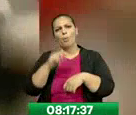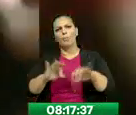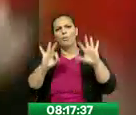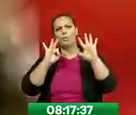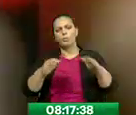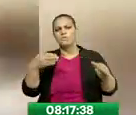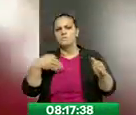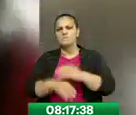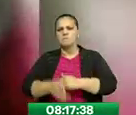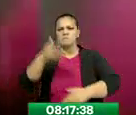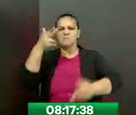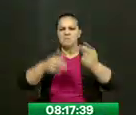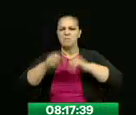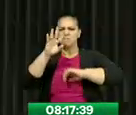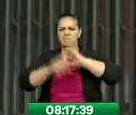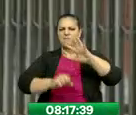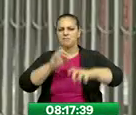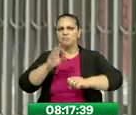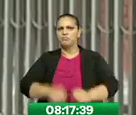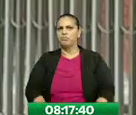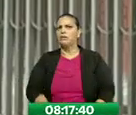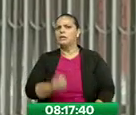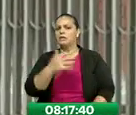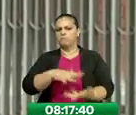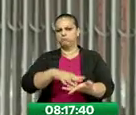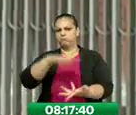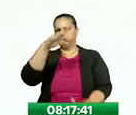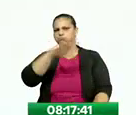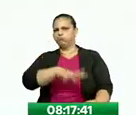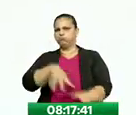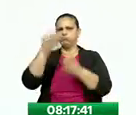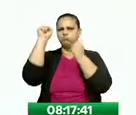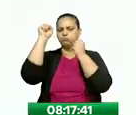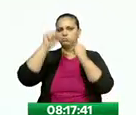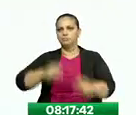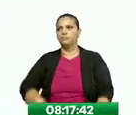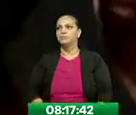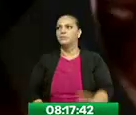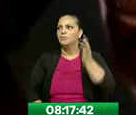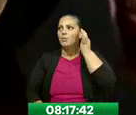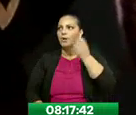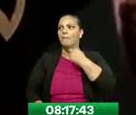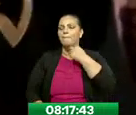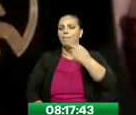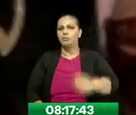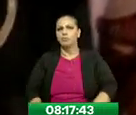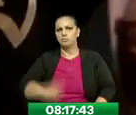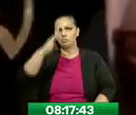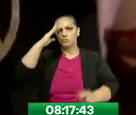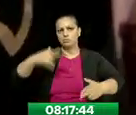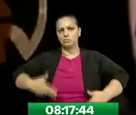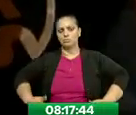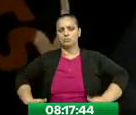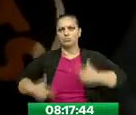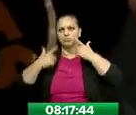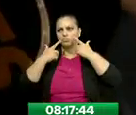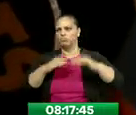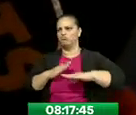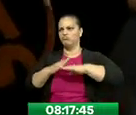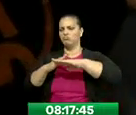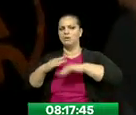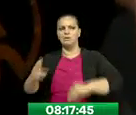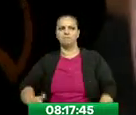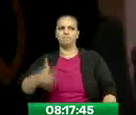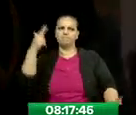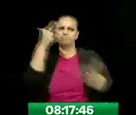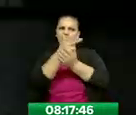motocicletas robaron una fuerte suma de dinero en el local de Deprati Sur. Y él lo que hace es el ladrón apuntarlo a la cabeza. Y el guardia lo que hizo fue abrir las puertas